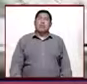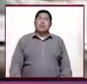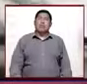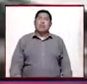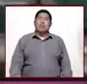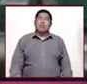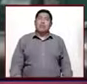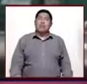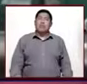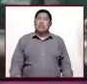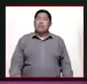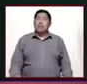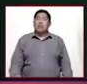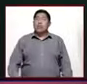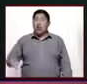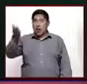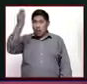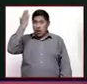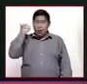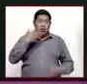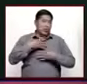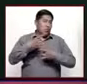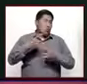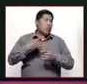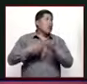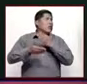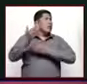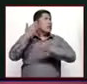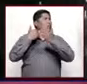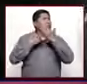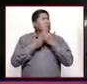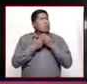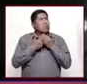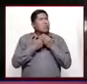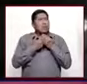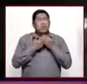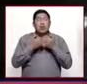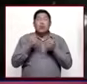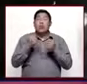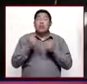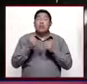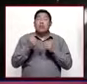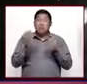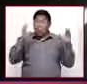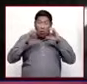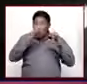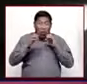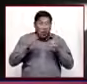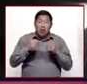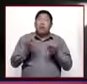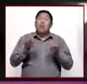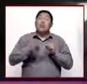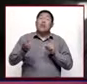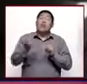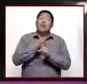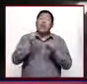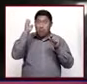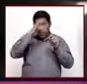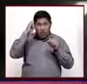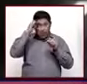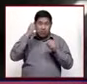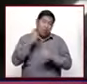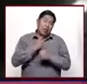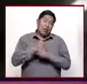Mayormente buscan periódico pasado. Por ejemplo, el del golpe de estado recién nos están buscando cualquier cantidad. ¿Para tareas?